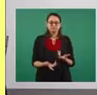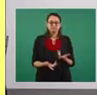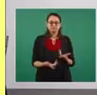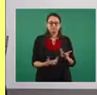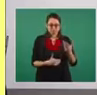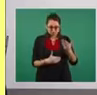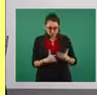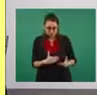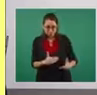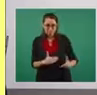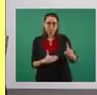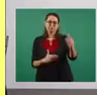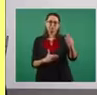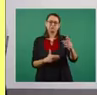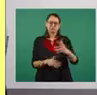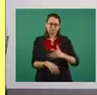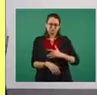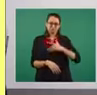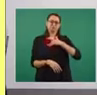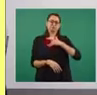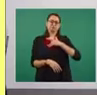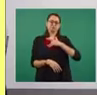nuevas razones